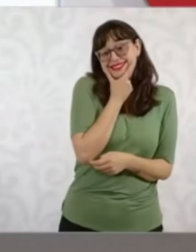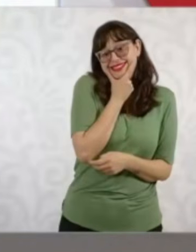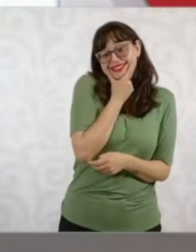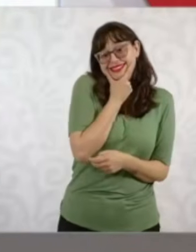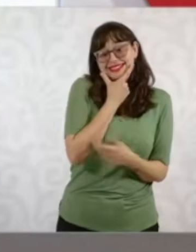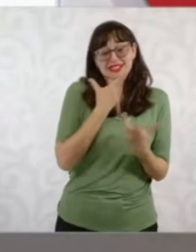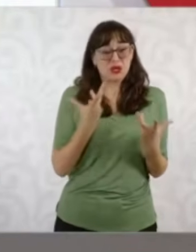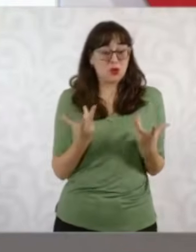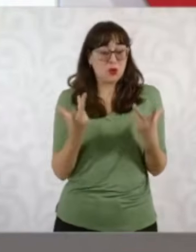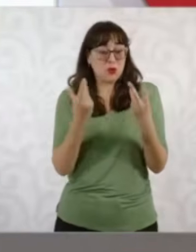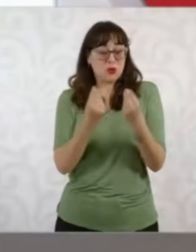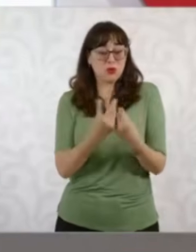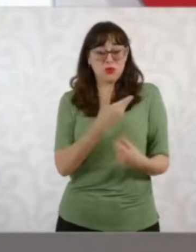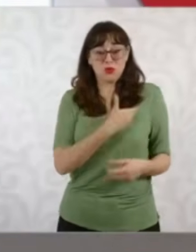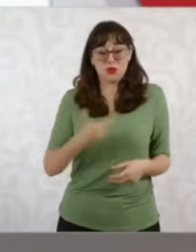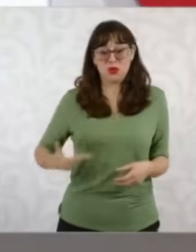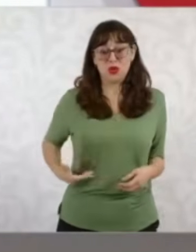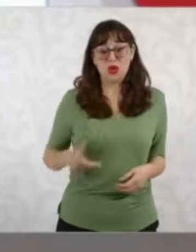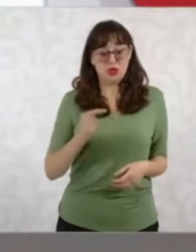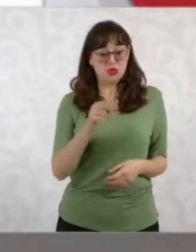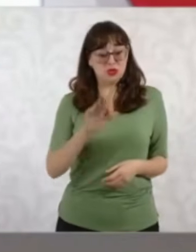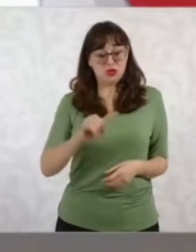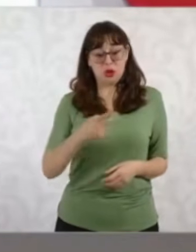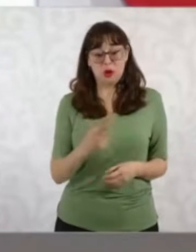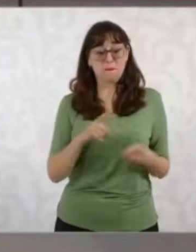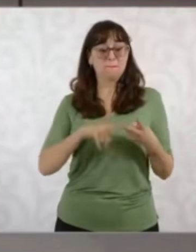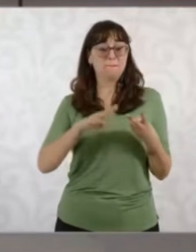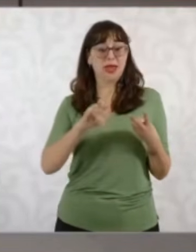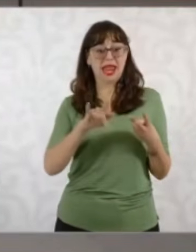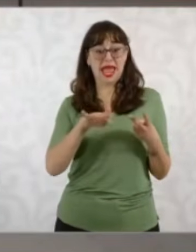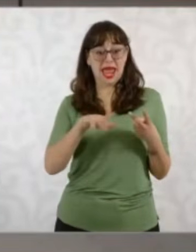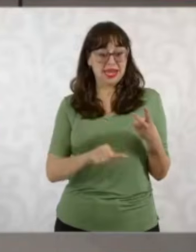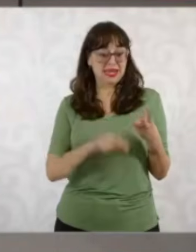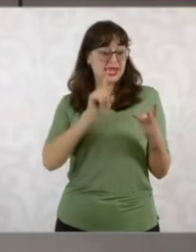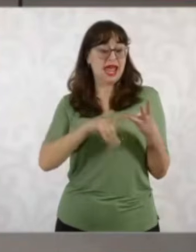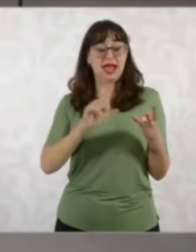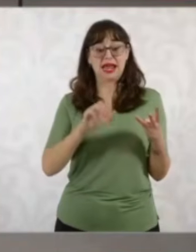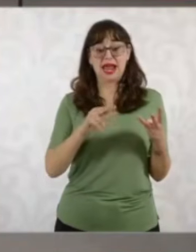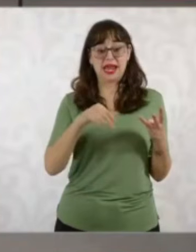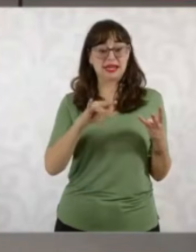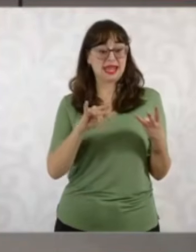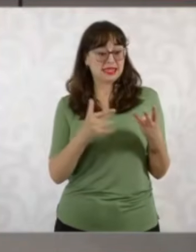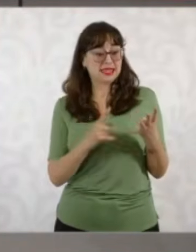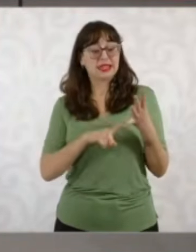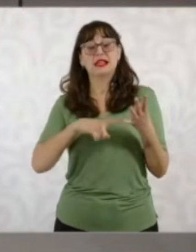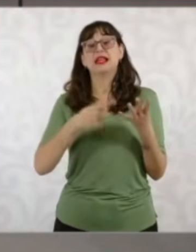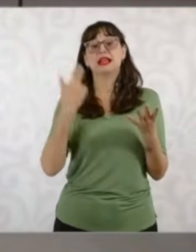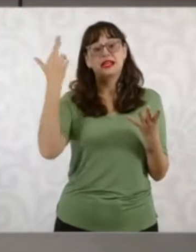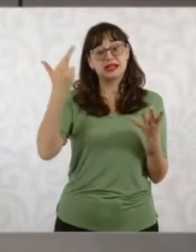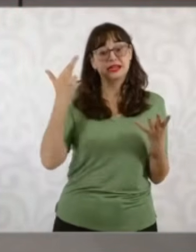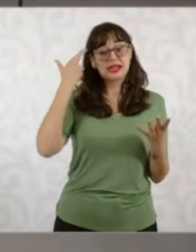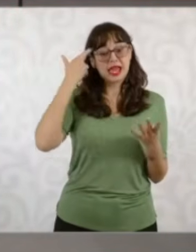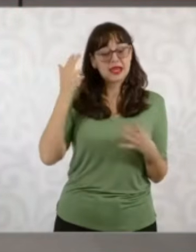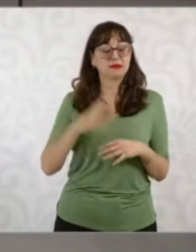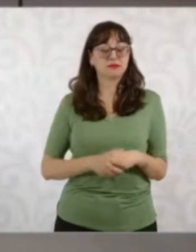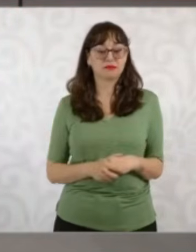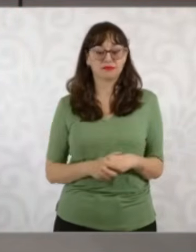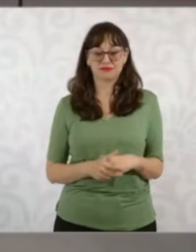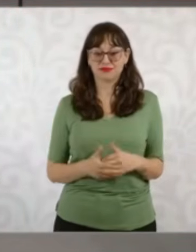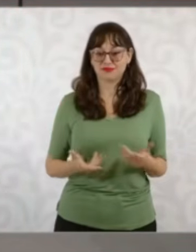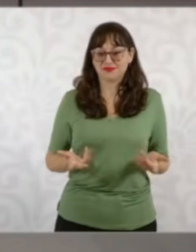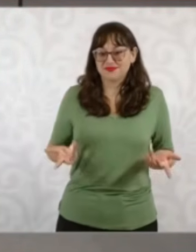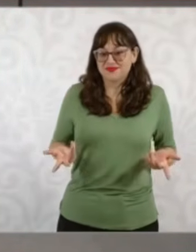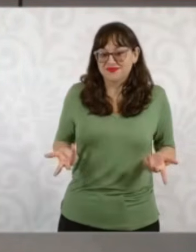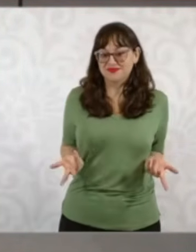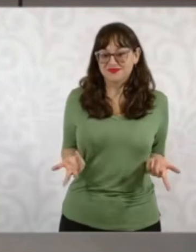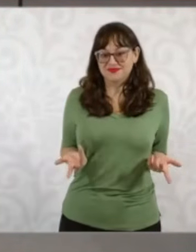Melania, Carney y el rey Felipe VI. Les molestó mucho el video que